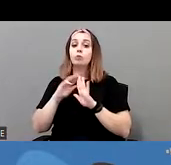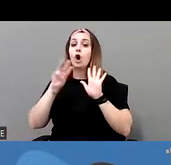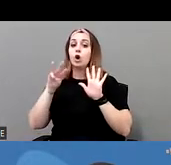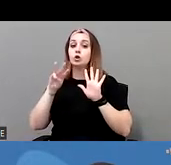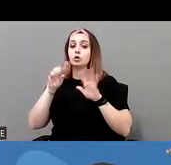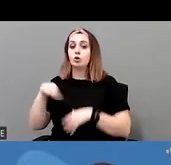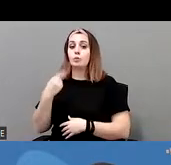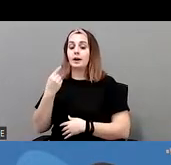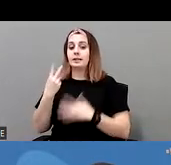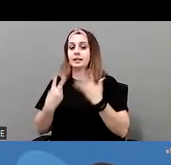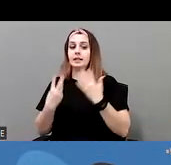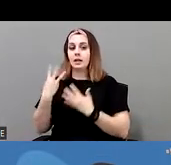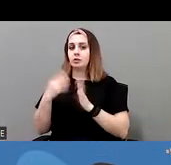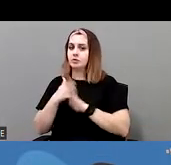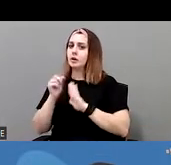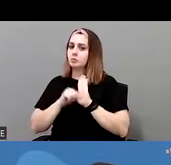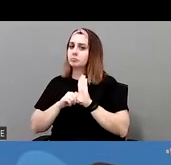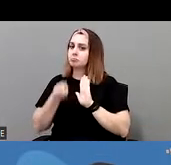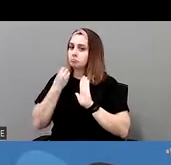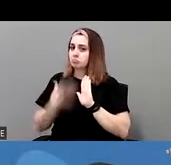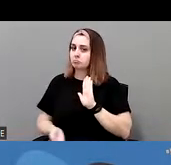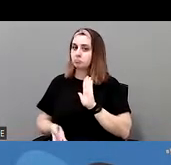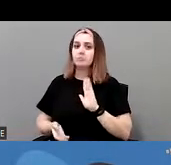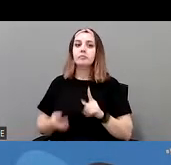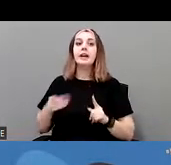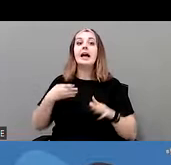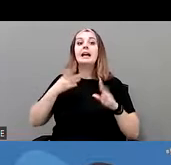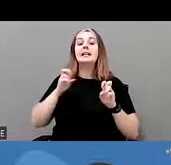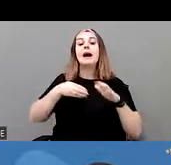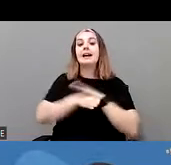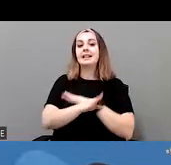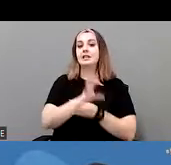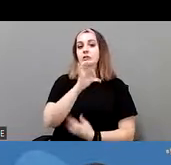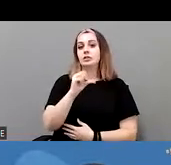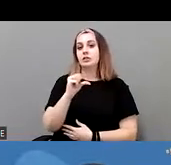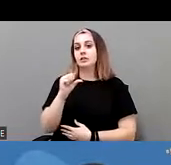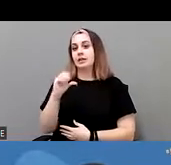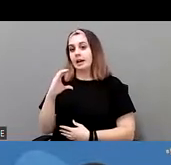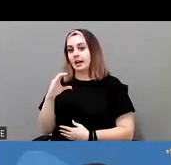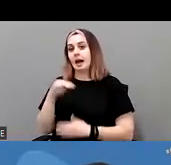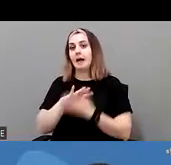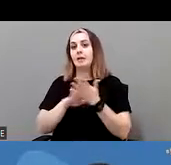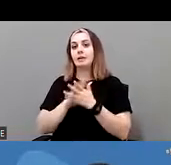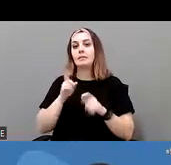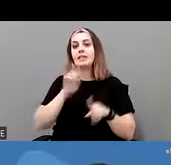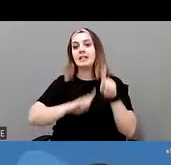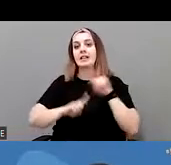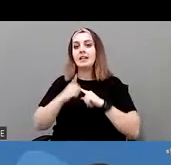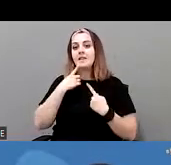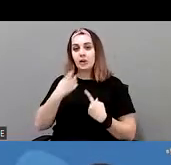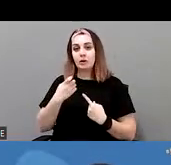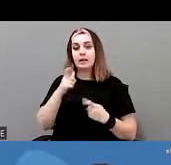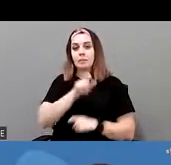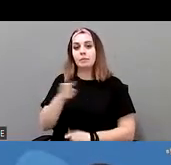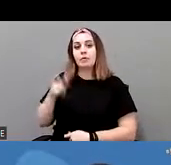bastante alta. Con respecto al acceso a los SAC, refiriéndonos a las dificultades que encuentran los profesionales